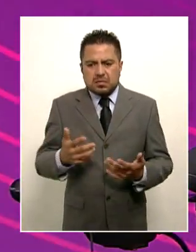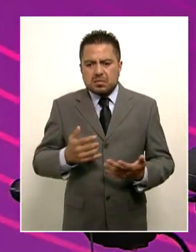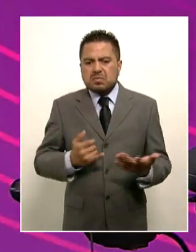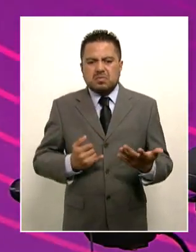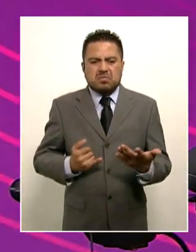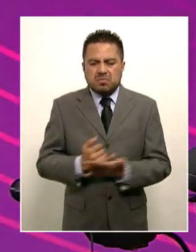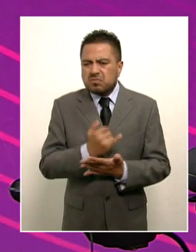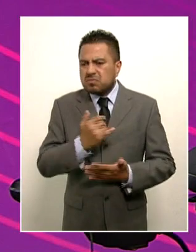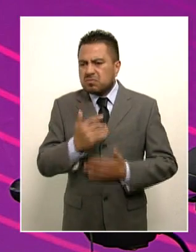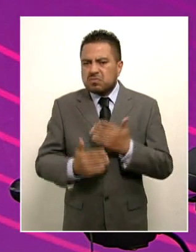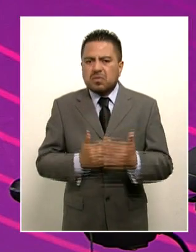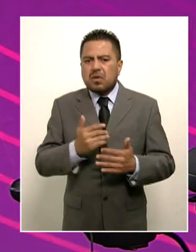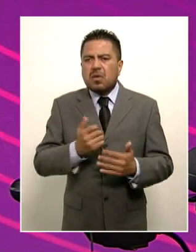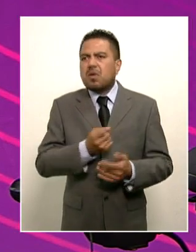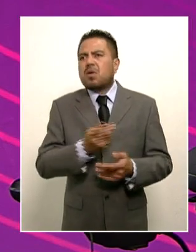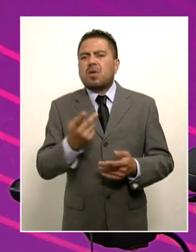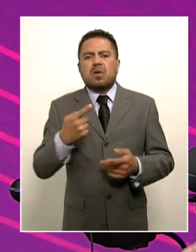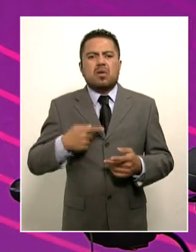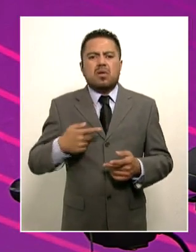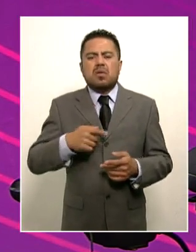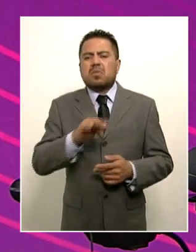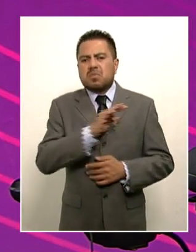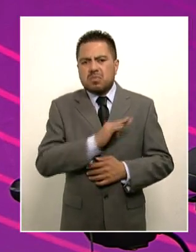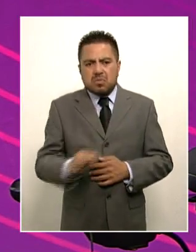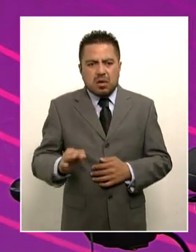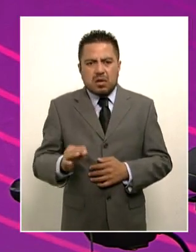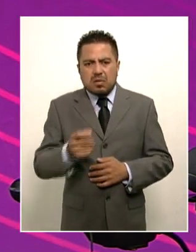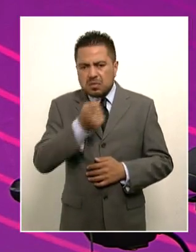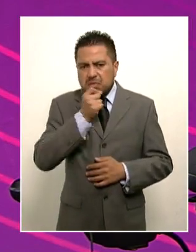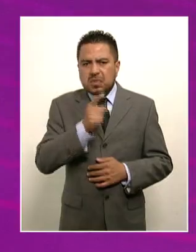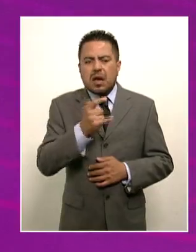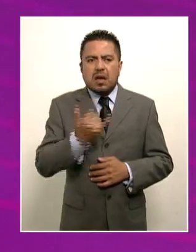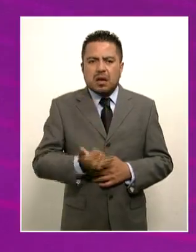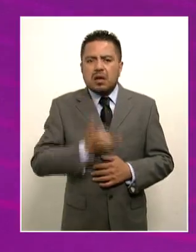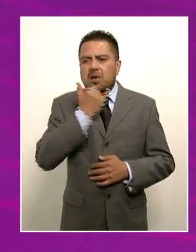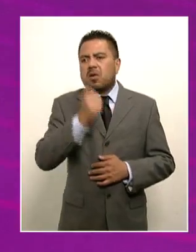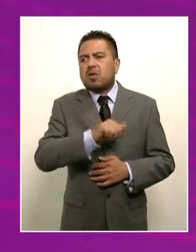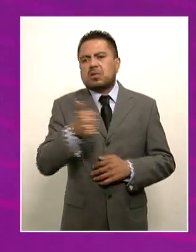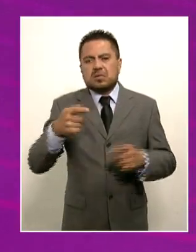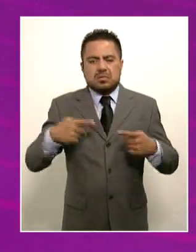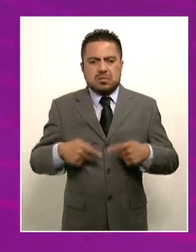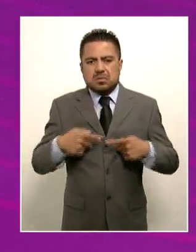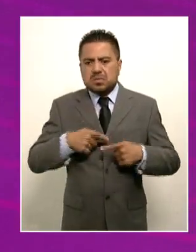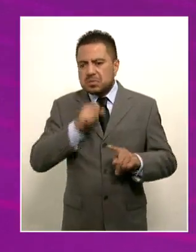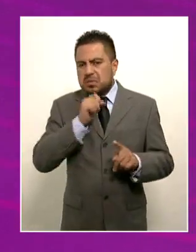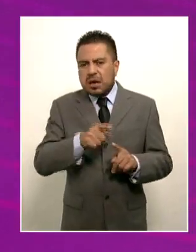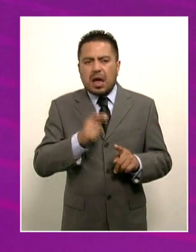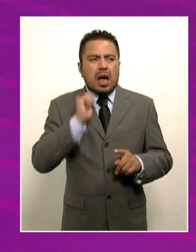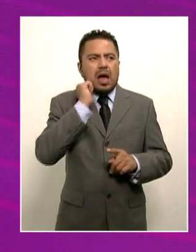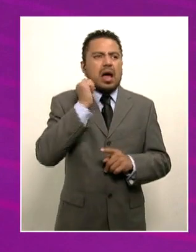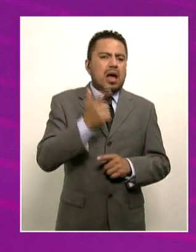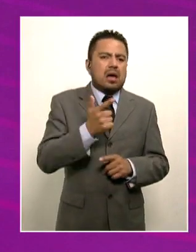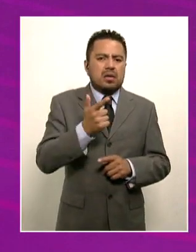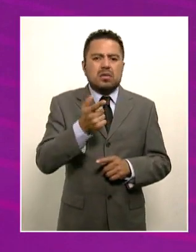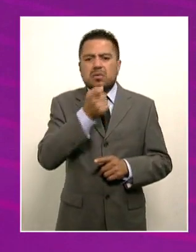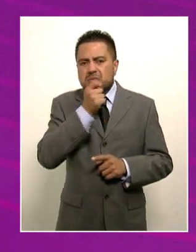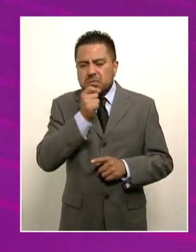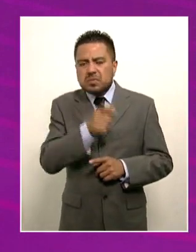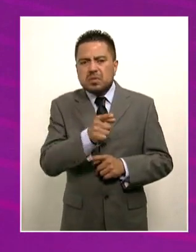riesgos como cualquier otro y vamos a poder equivocarnos como cualquier otra, ¿no? Eso es algo que